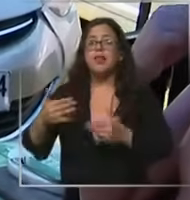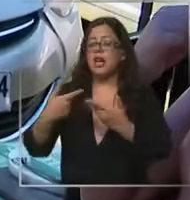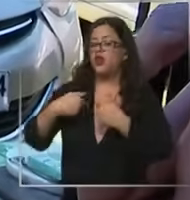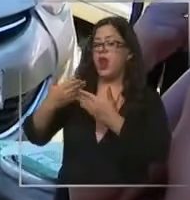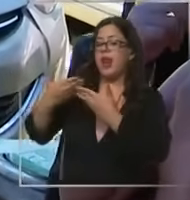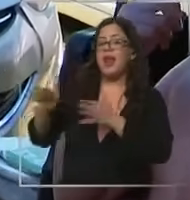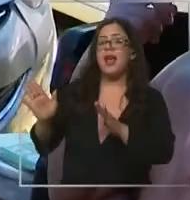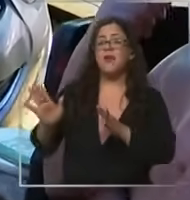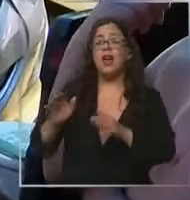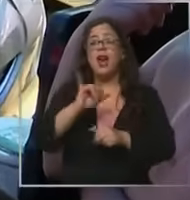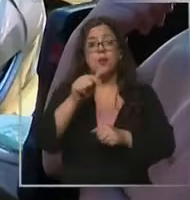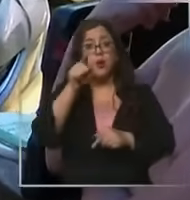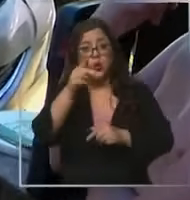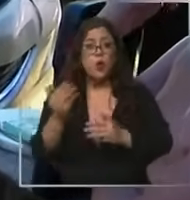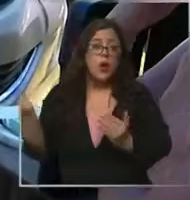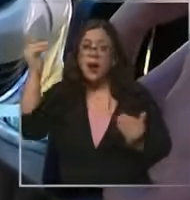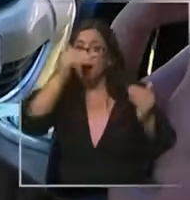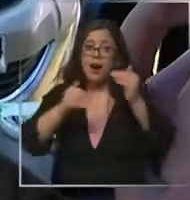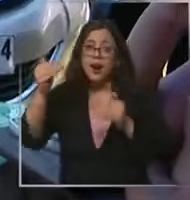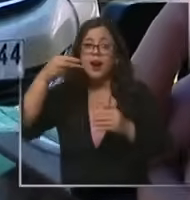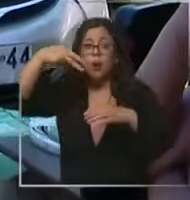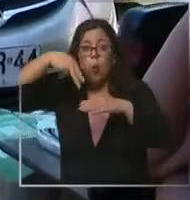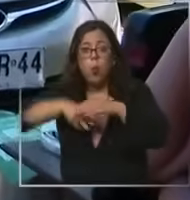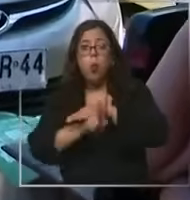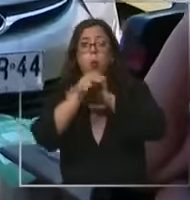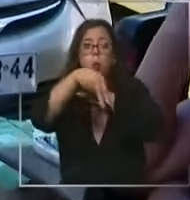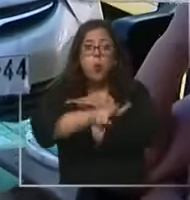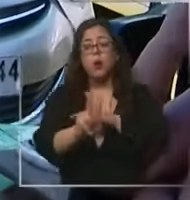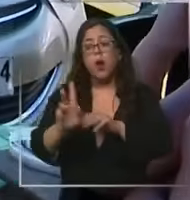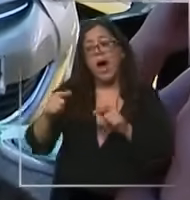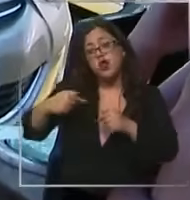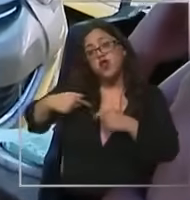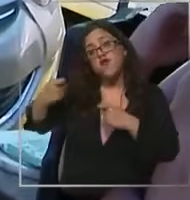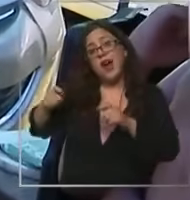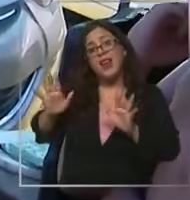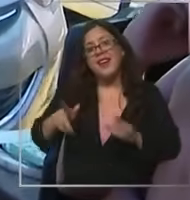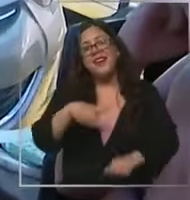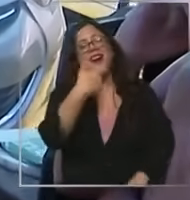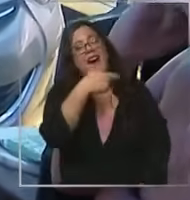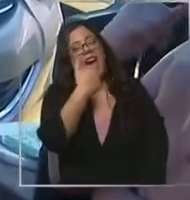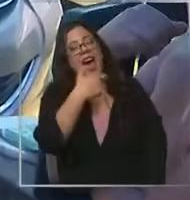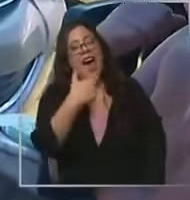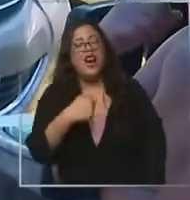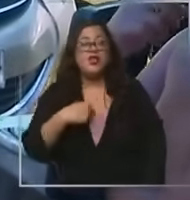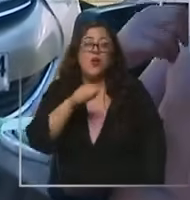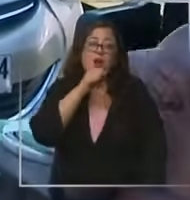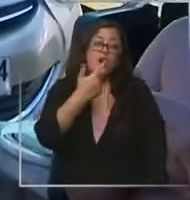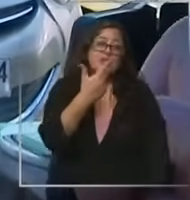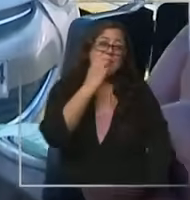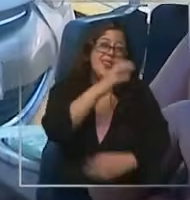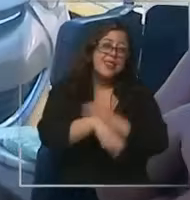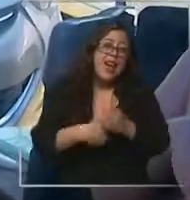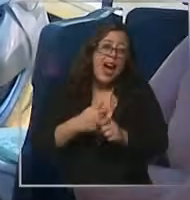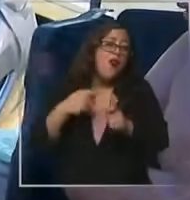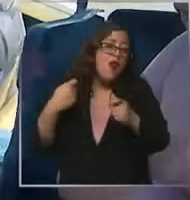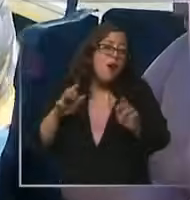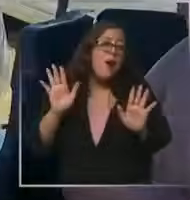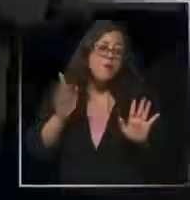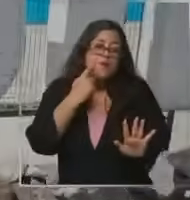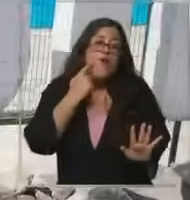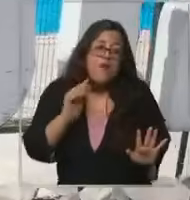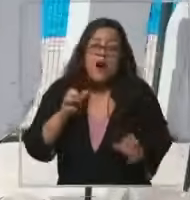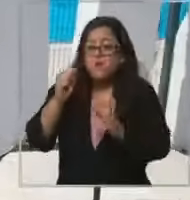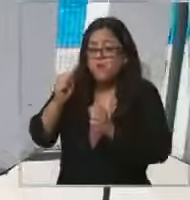libre. Ahí se va a tirar a la piscina y se va a tirar el tobogán. Sí, voy a hacer lo posible. Ya un viejo con 70 años. Vamos a hacer lo posible. No se